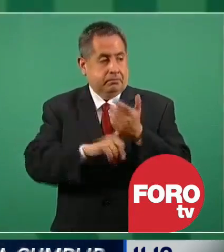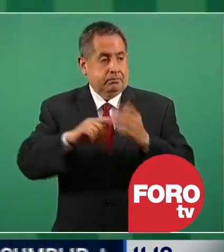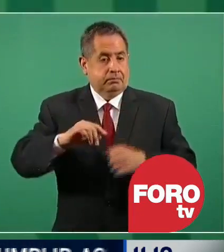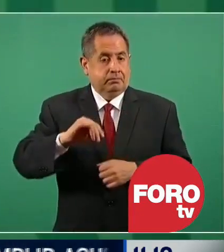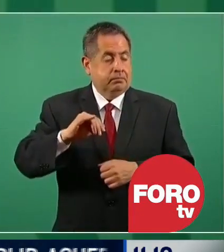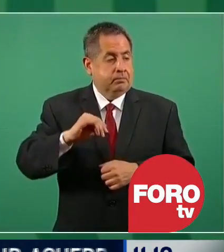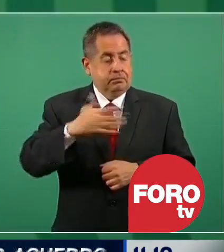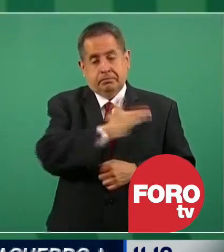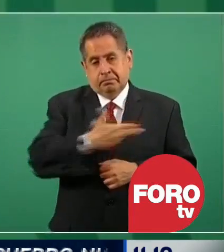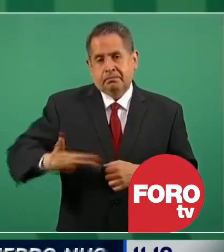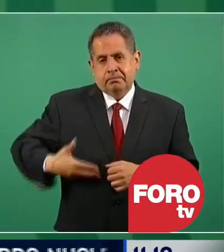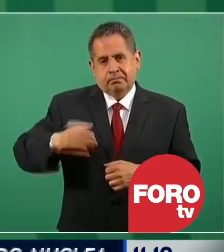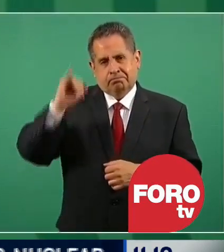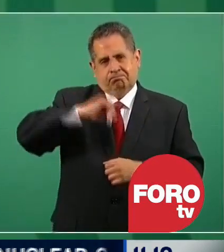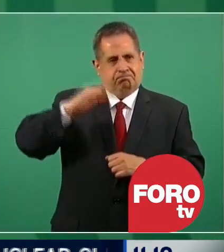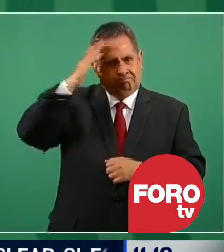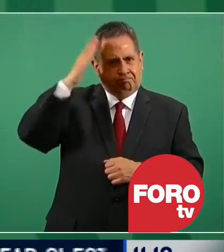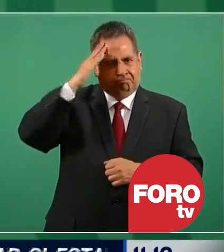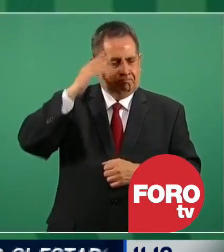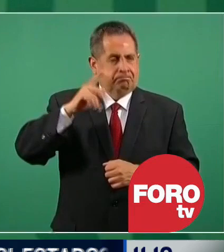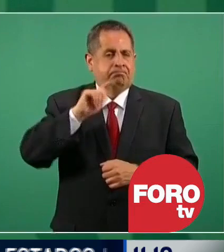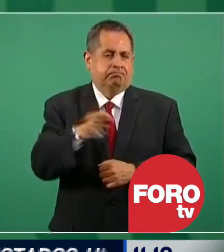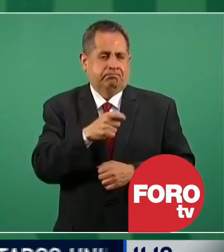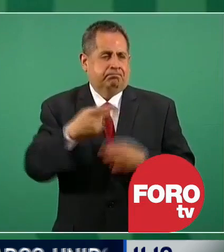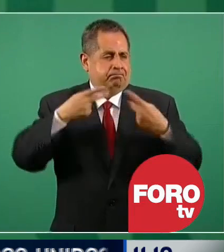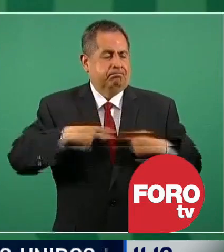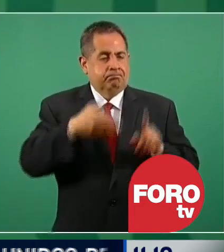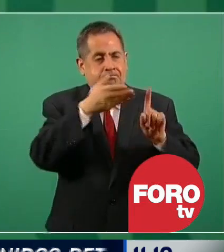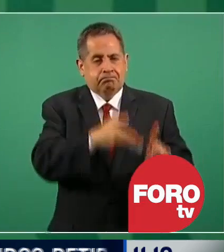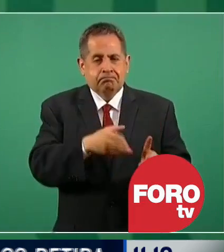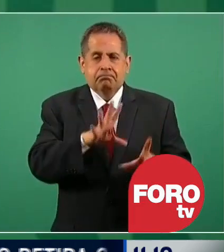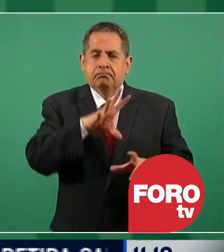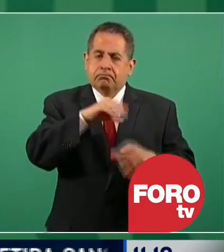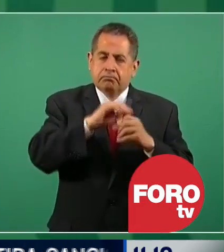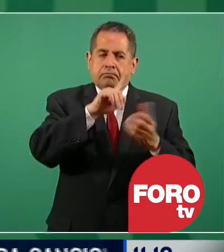Estado y el jefe de gobierno, pero pues también es una persona